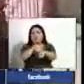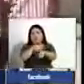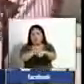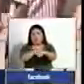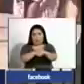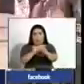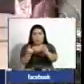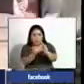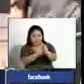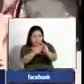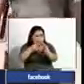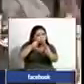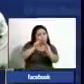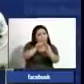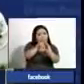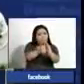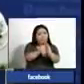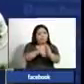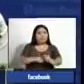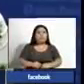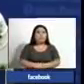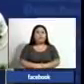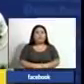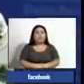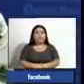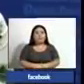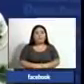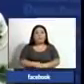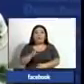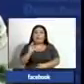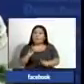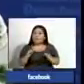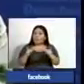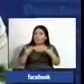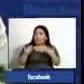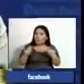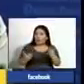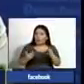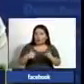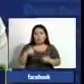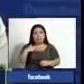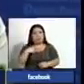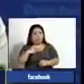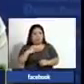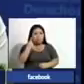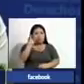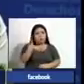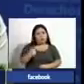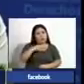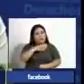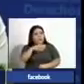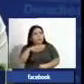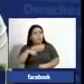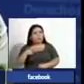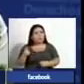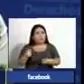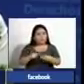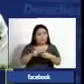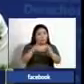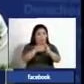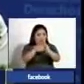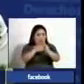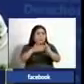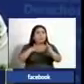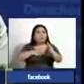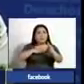los agresores se quedan en casa. Todo origina en cuanto al dueño del poder o el dueño de la economía, ¿verdad? La vivienda familiar tiene